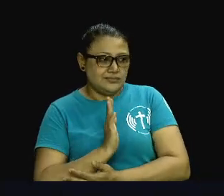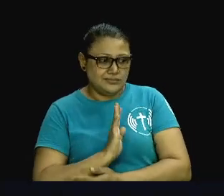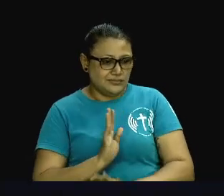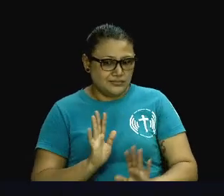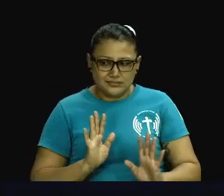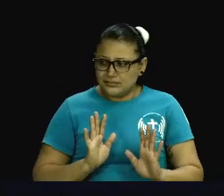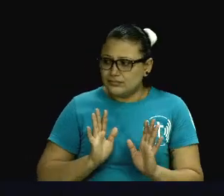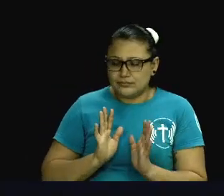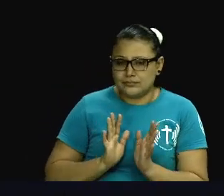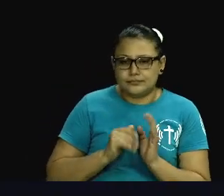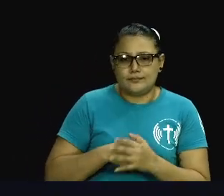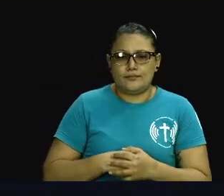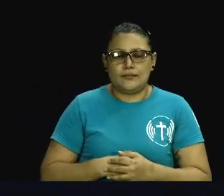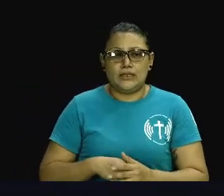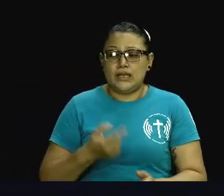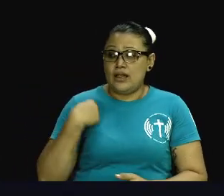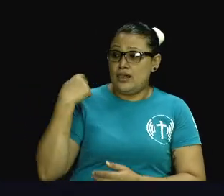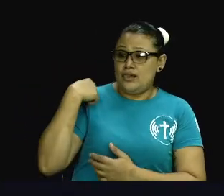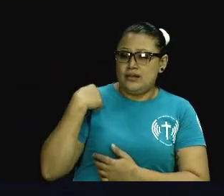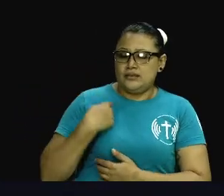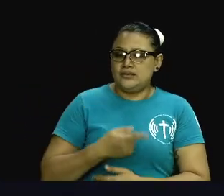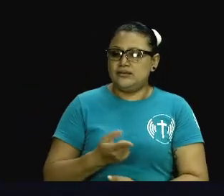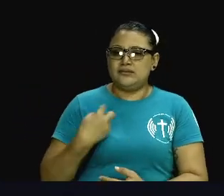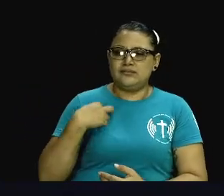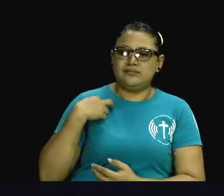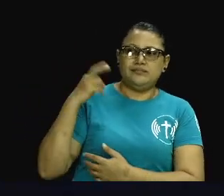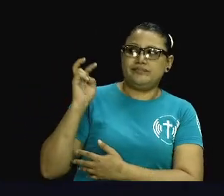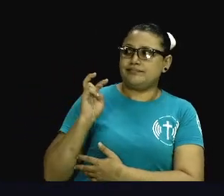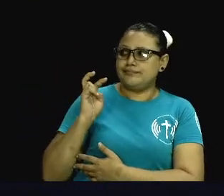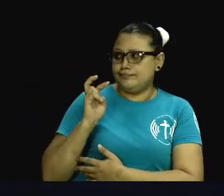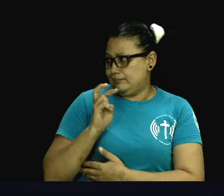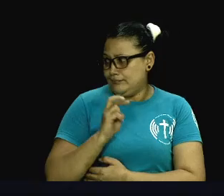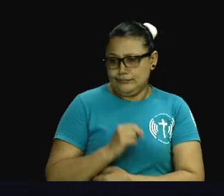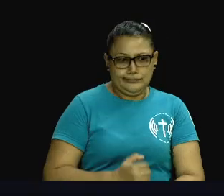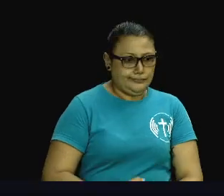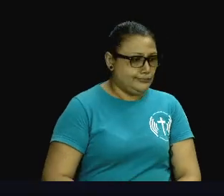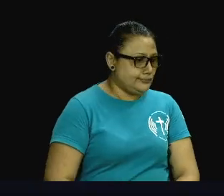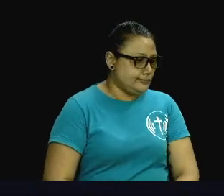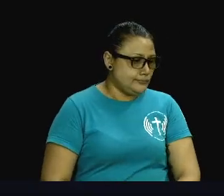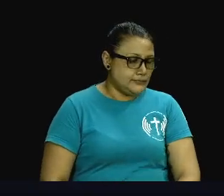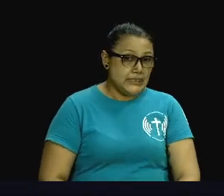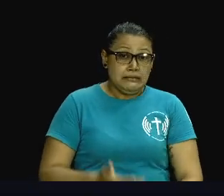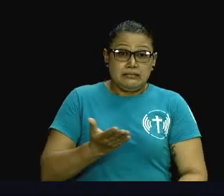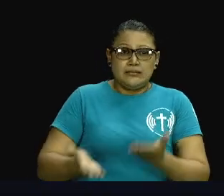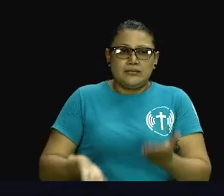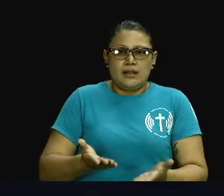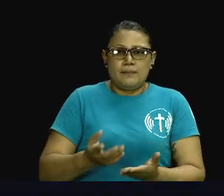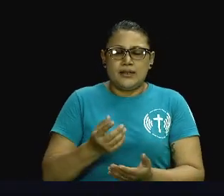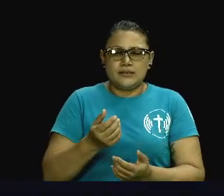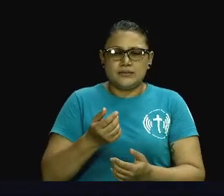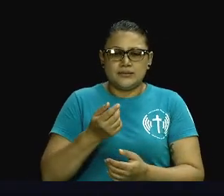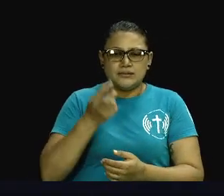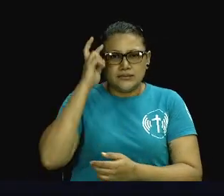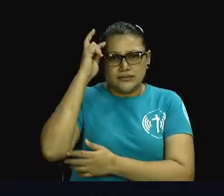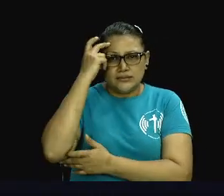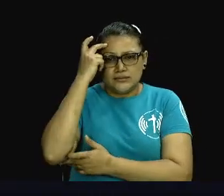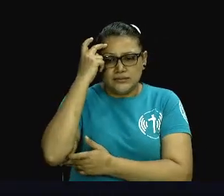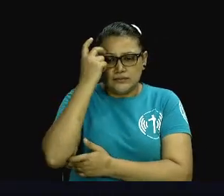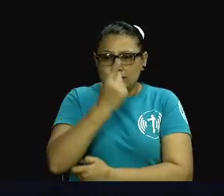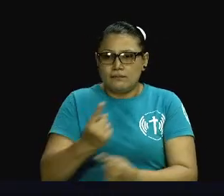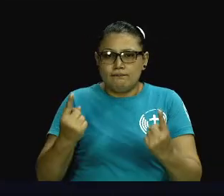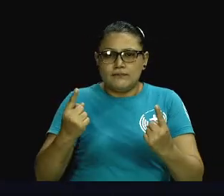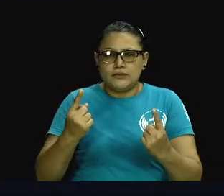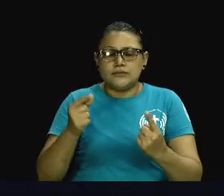espalda no es que las personas sean malas es que dios las está utilizando